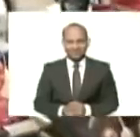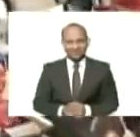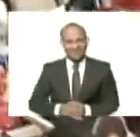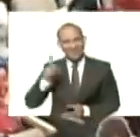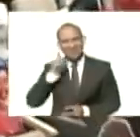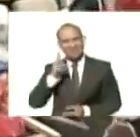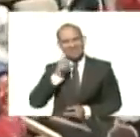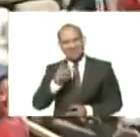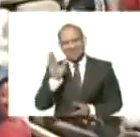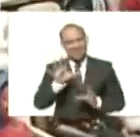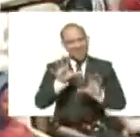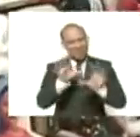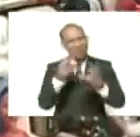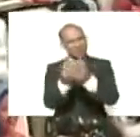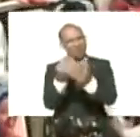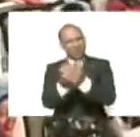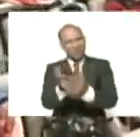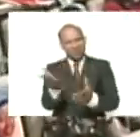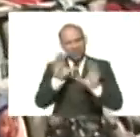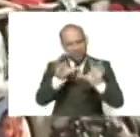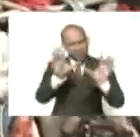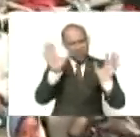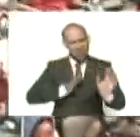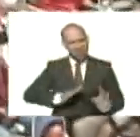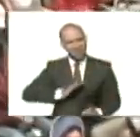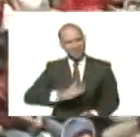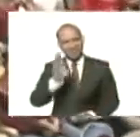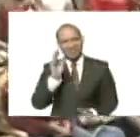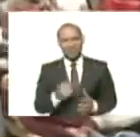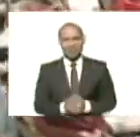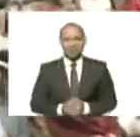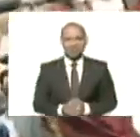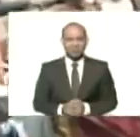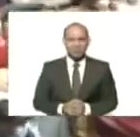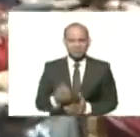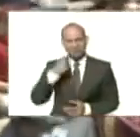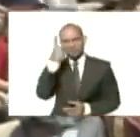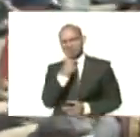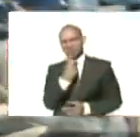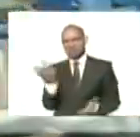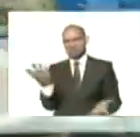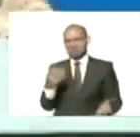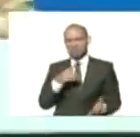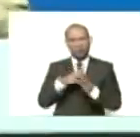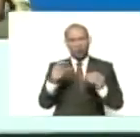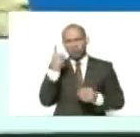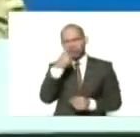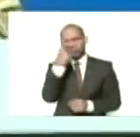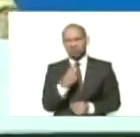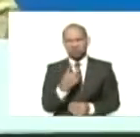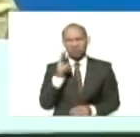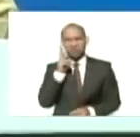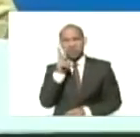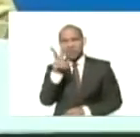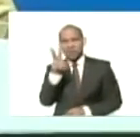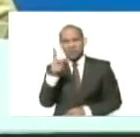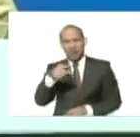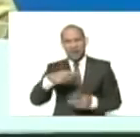Mentira, ¿vale? Es una broma, es un chiste que estoy haciendo. Amargados, que los amargados se pegan a ver estos